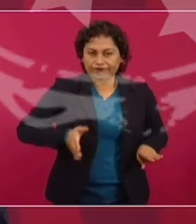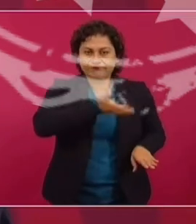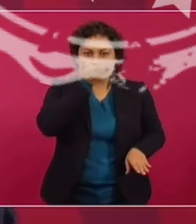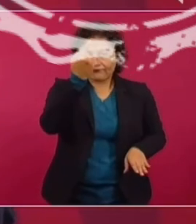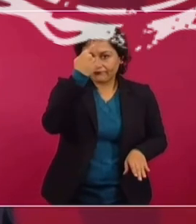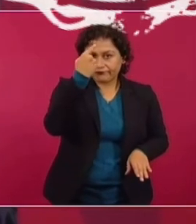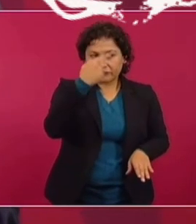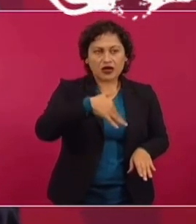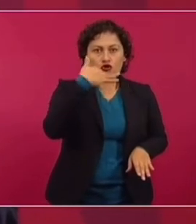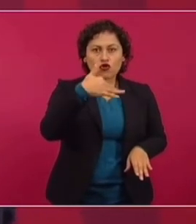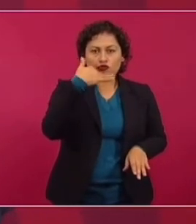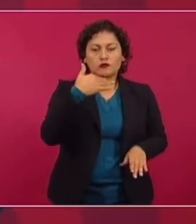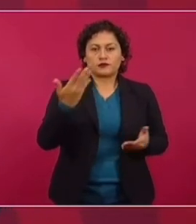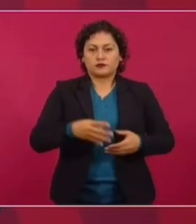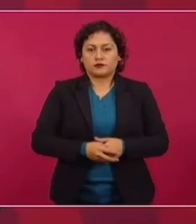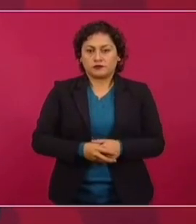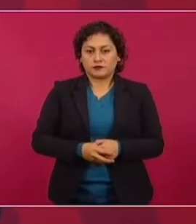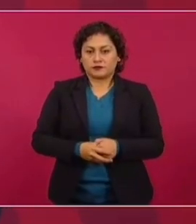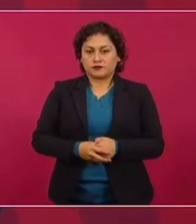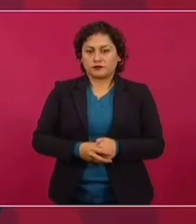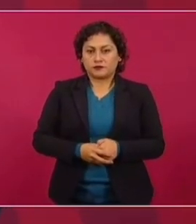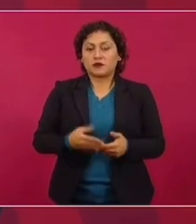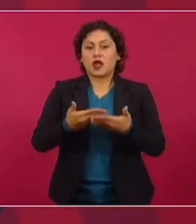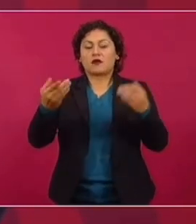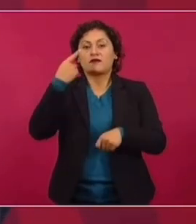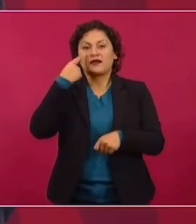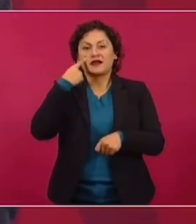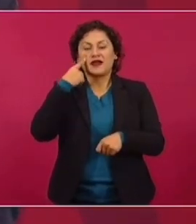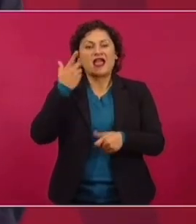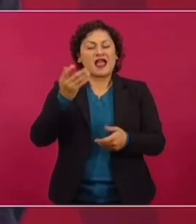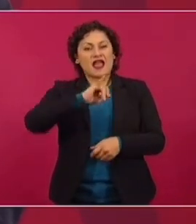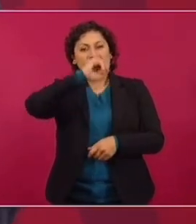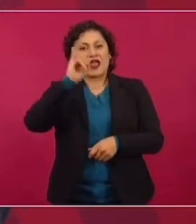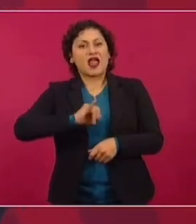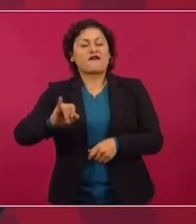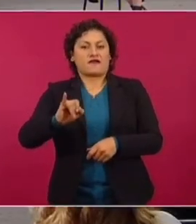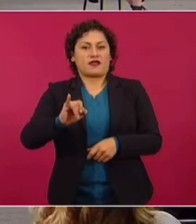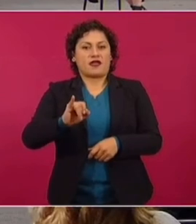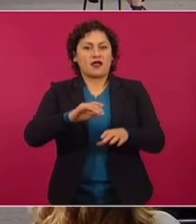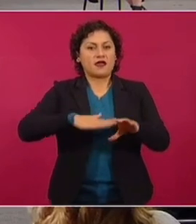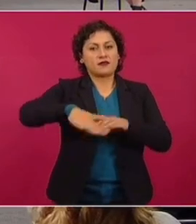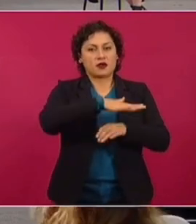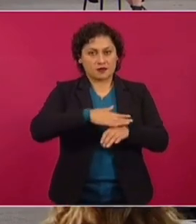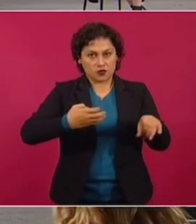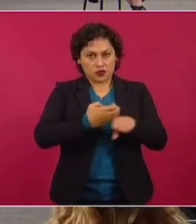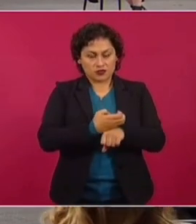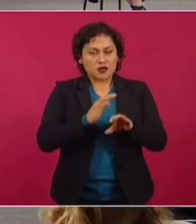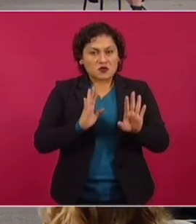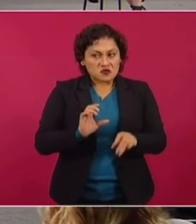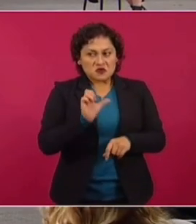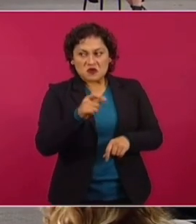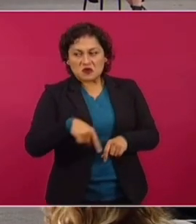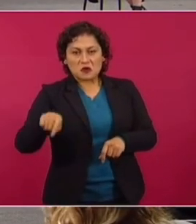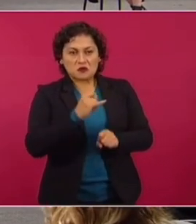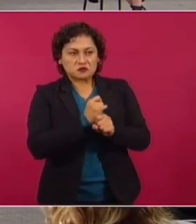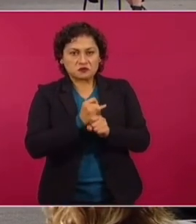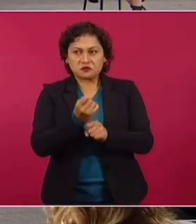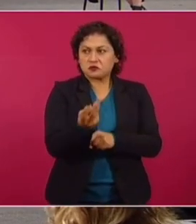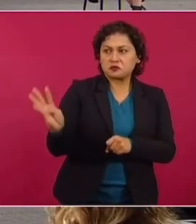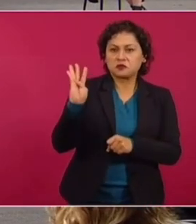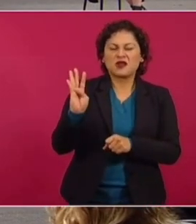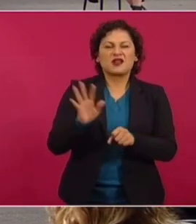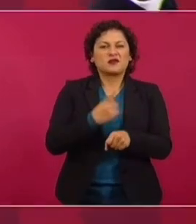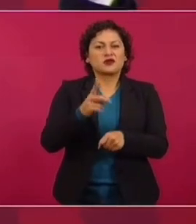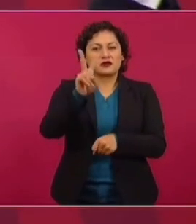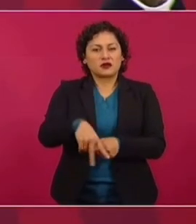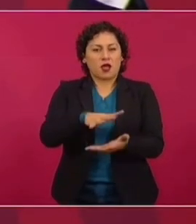Y ahora, hasta nos sorprende la actitud del jefe del Departamento de Estado. A lo mejor ni siquiera es él, son sus informantes. Porque está lleno de informantes